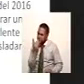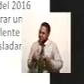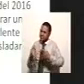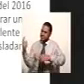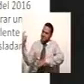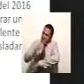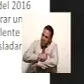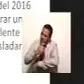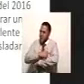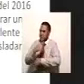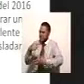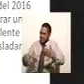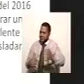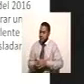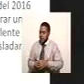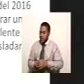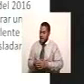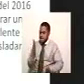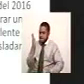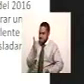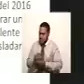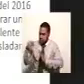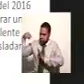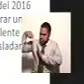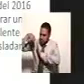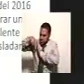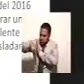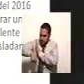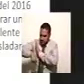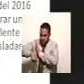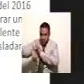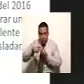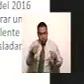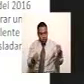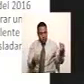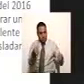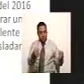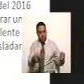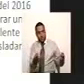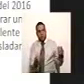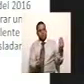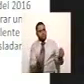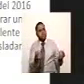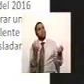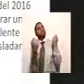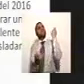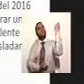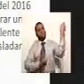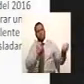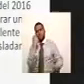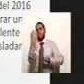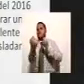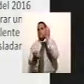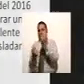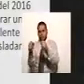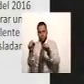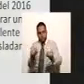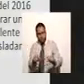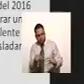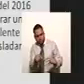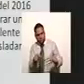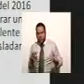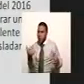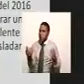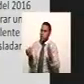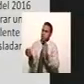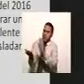de la producción, esos vehículos que entraron en la época de la bonanza y que entraban inclusive dispuestos